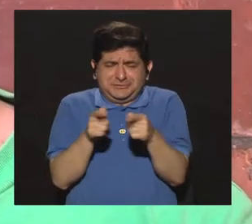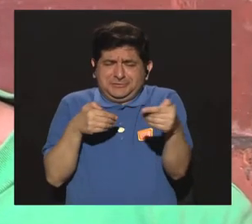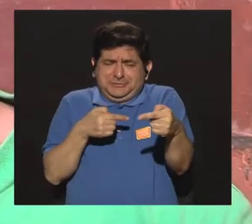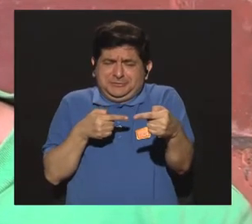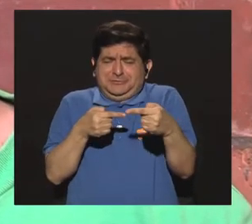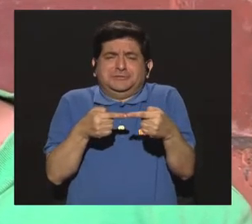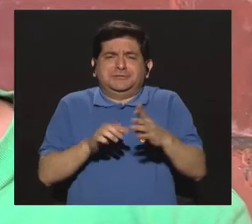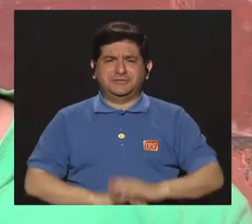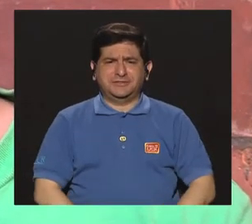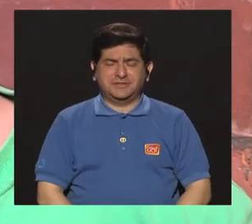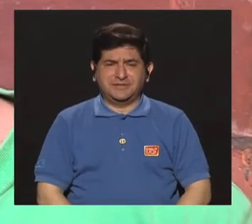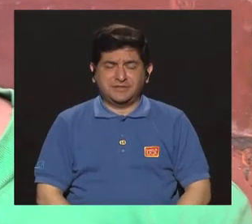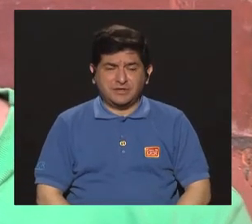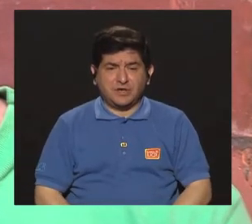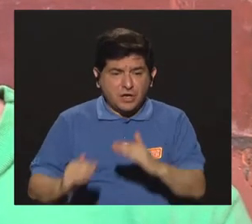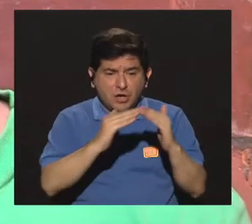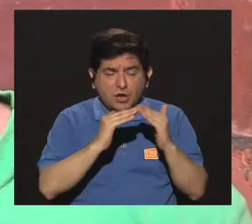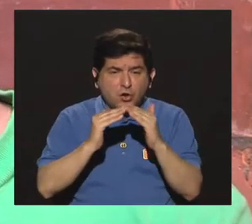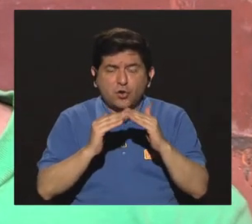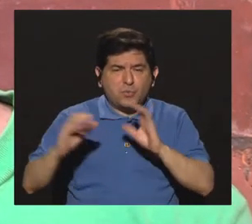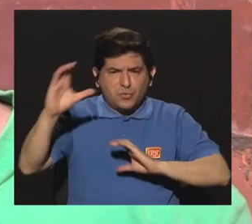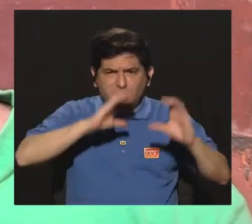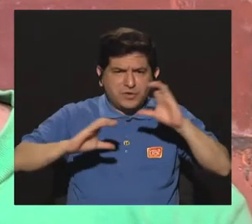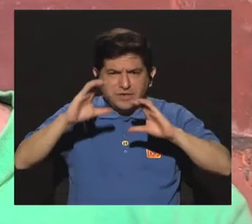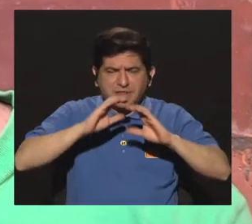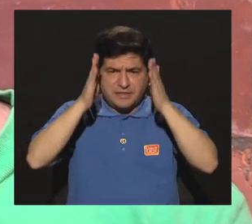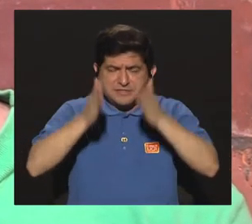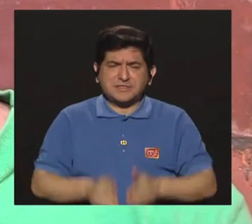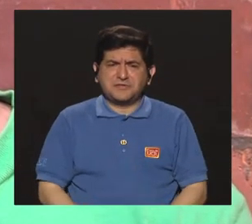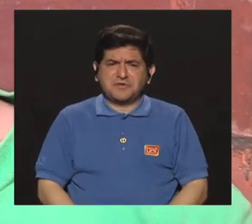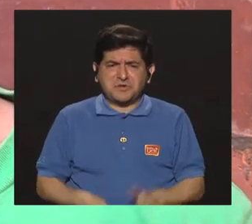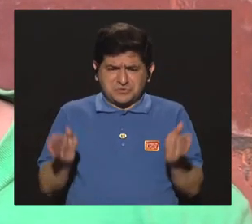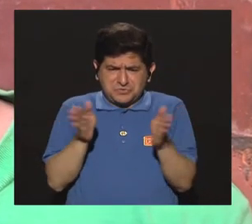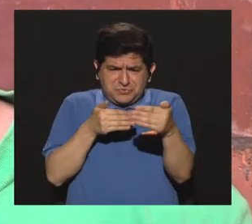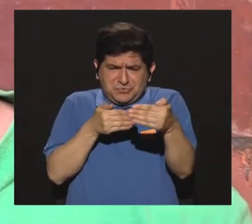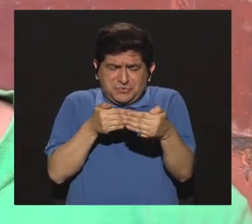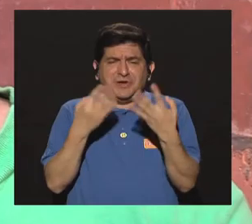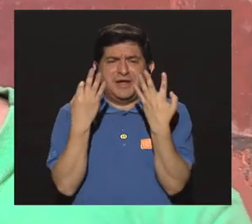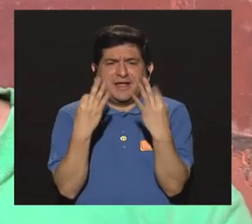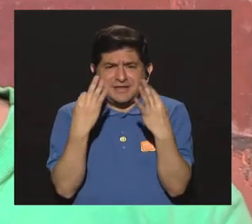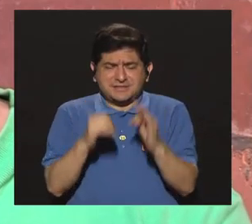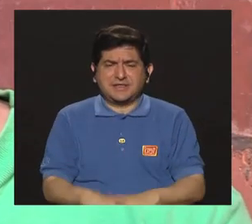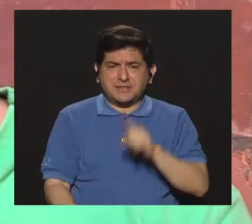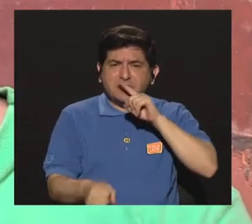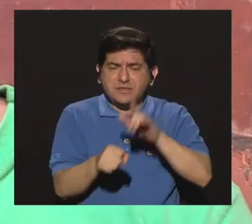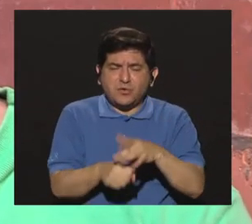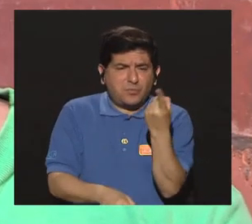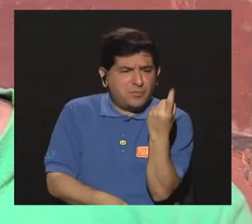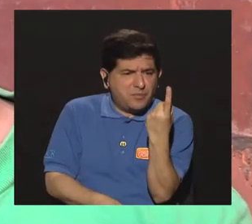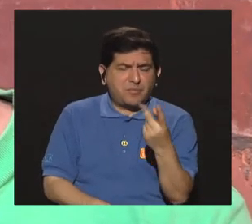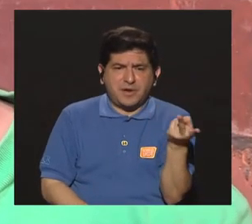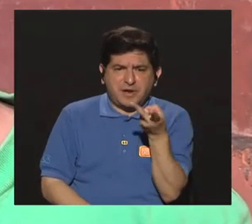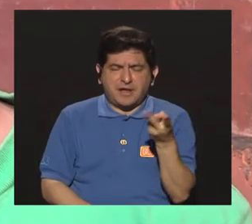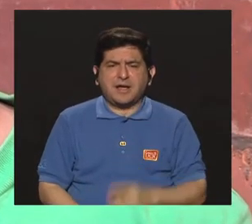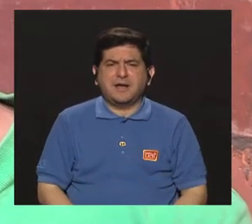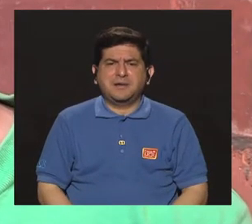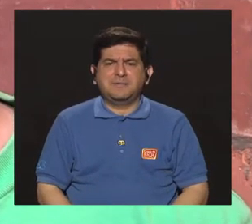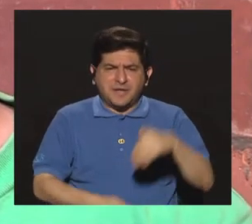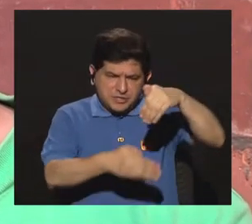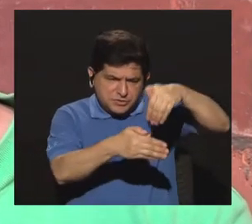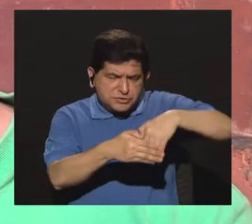pequeño y la comunidad científica es pequeña entonces es realmente tratar de llenar el vacío con ambas colecciones